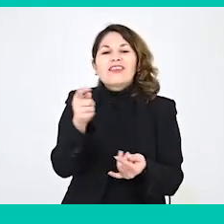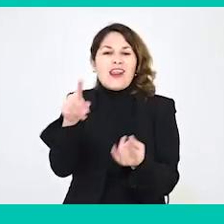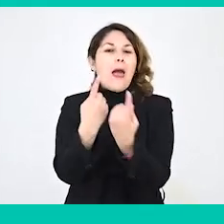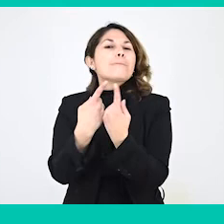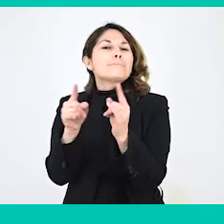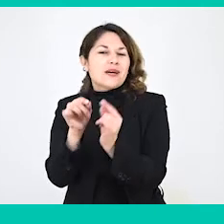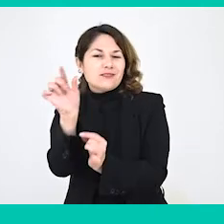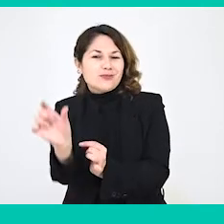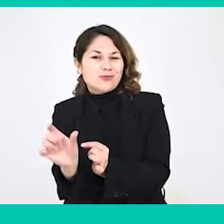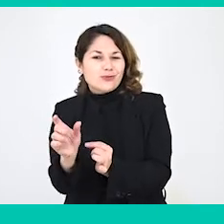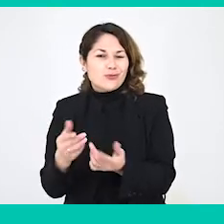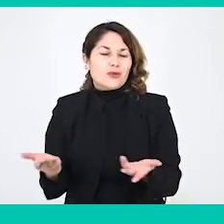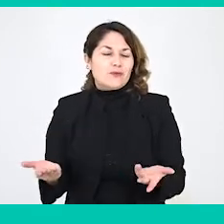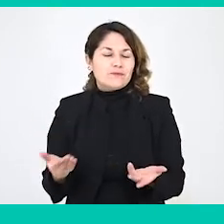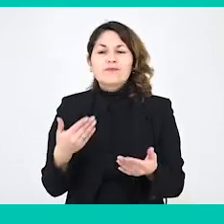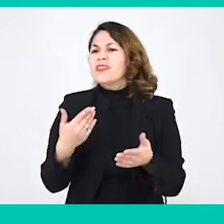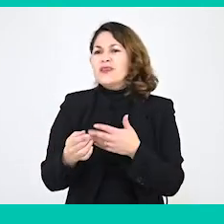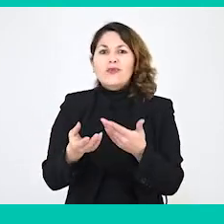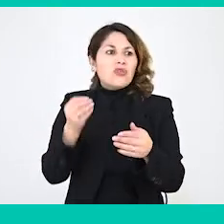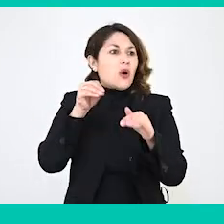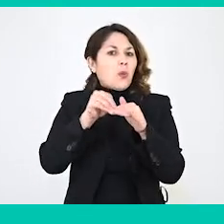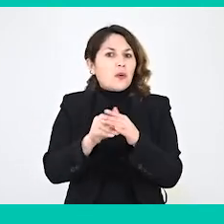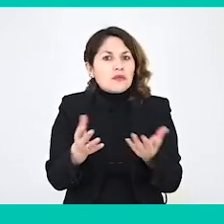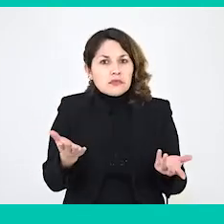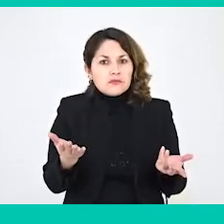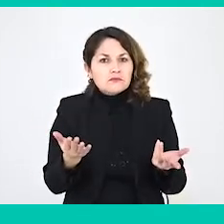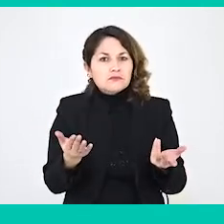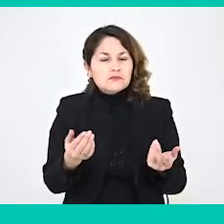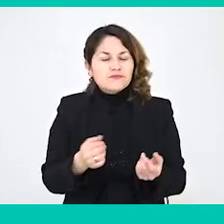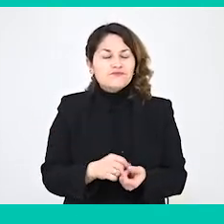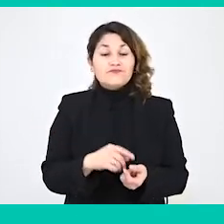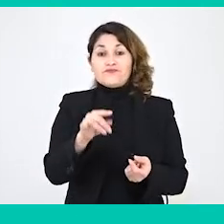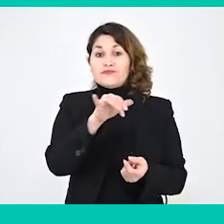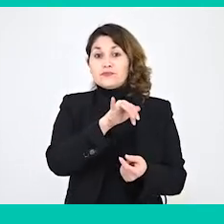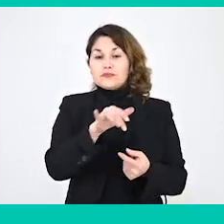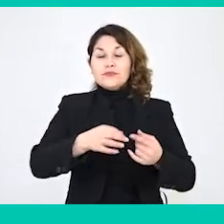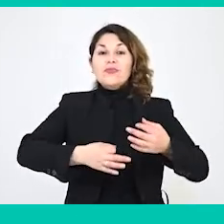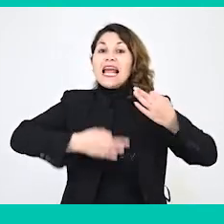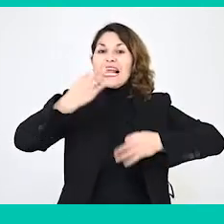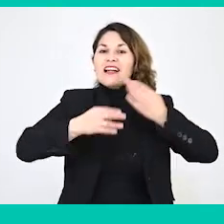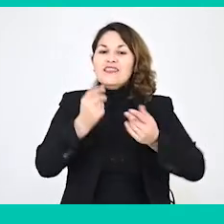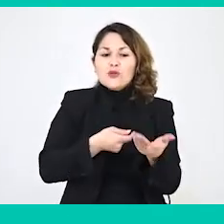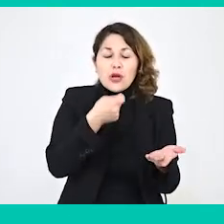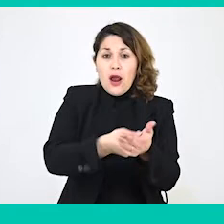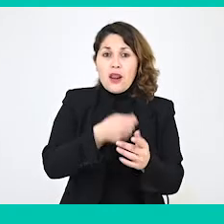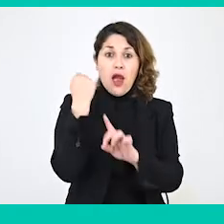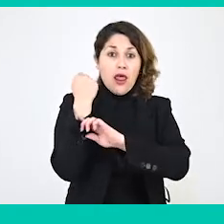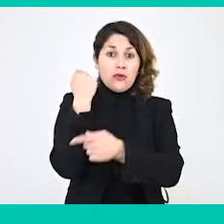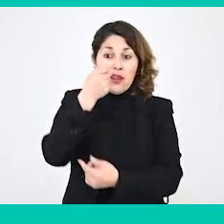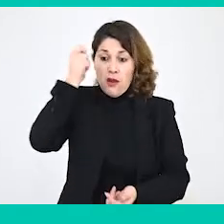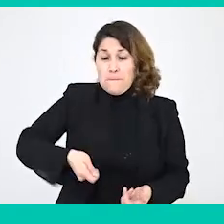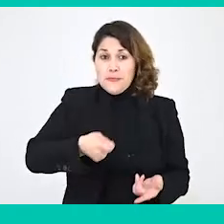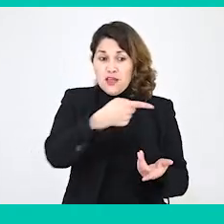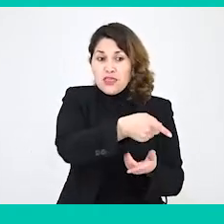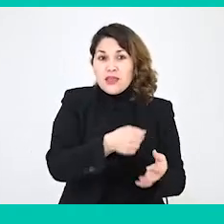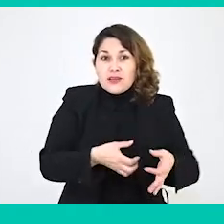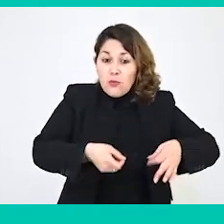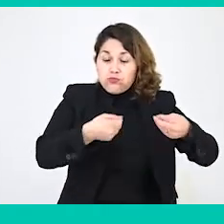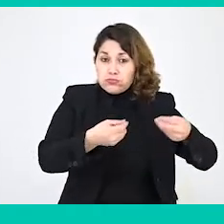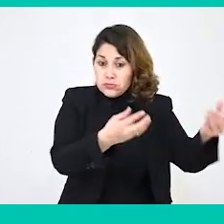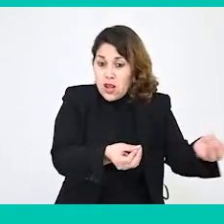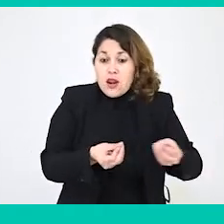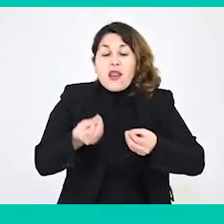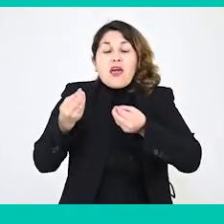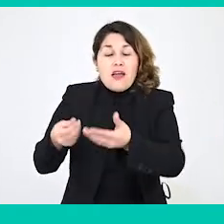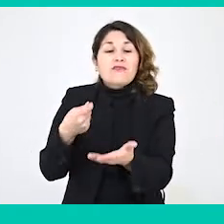¿Dónde se recibe esta compensación? Una vez notificada por el tribunal de la sentencia de divorcio con compensación económica,